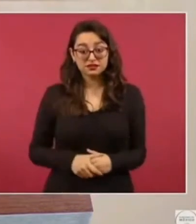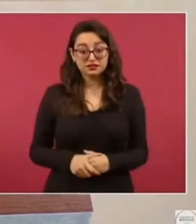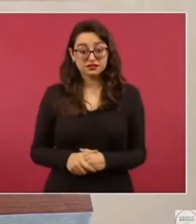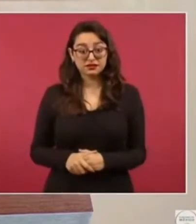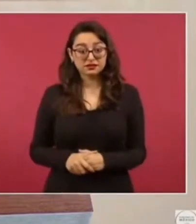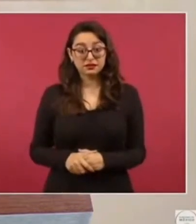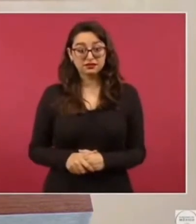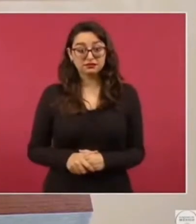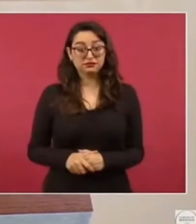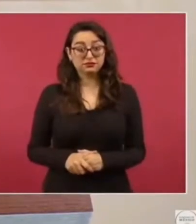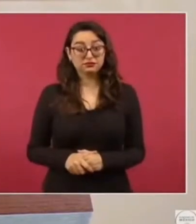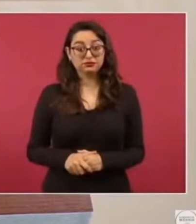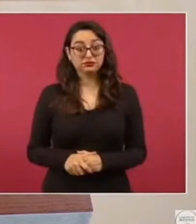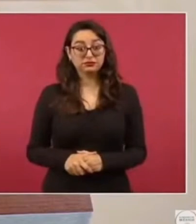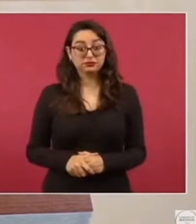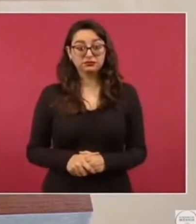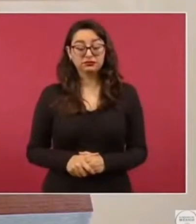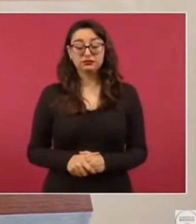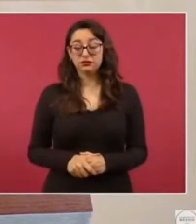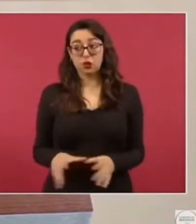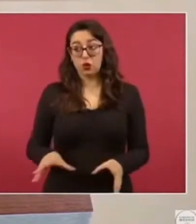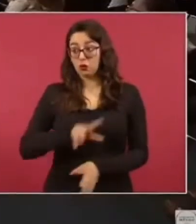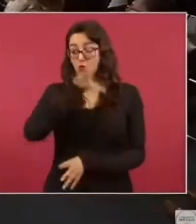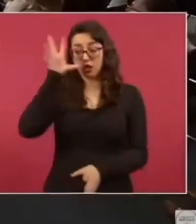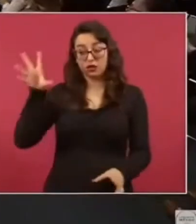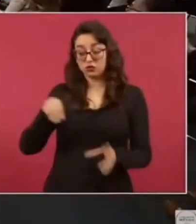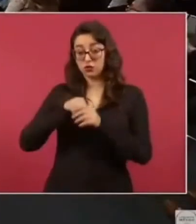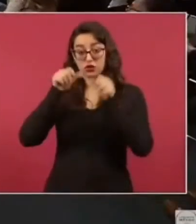Es de todo.